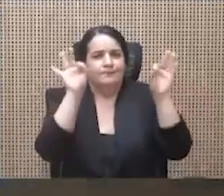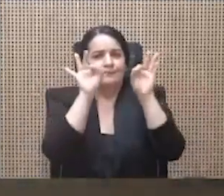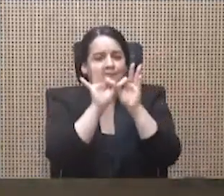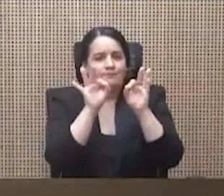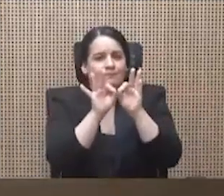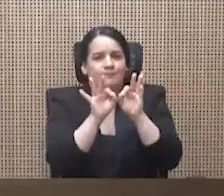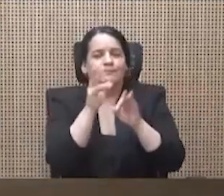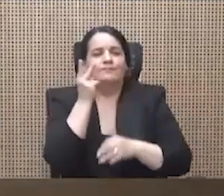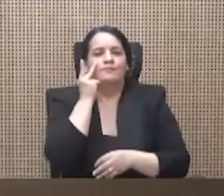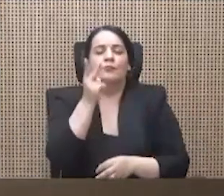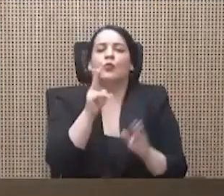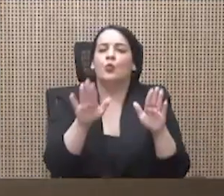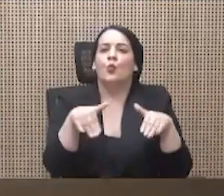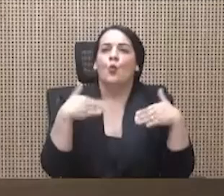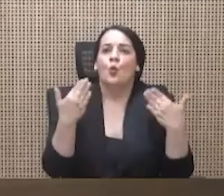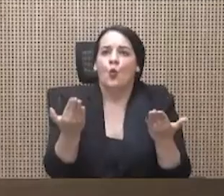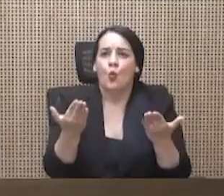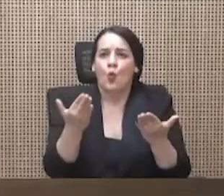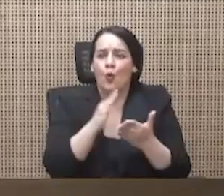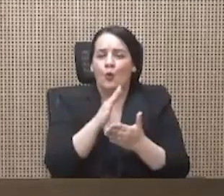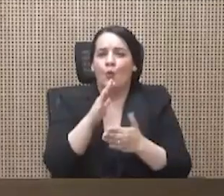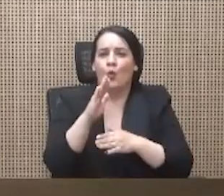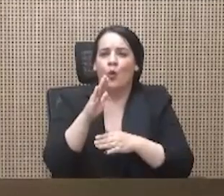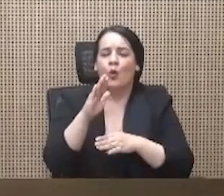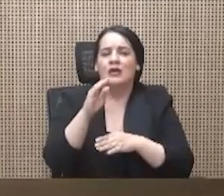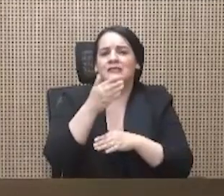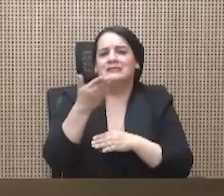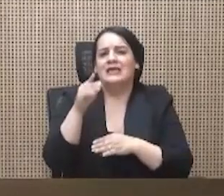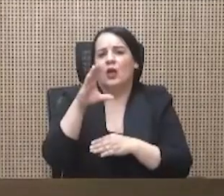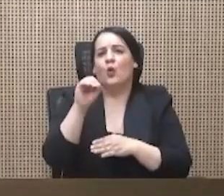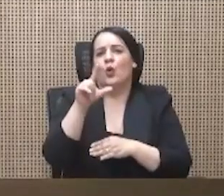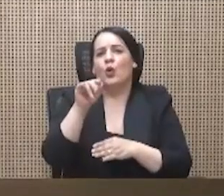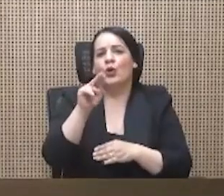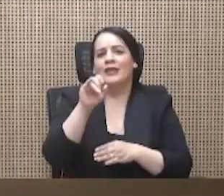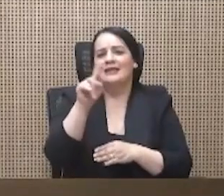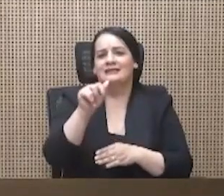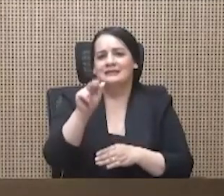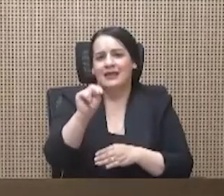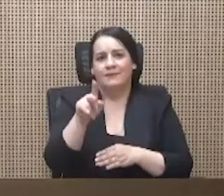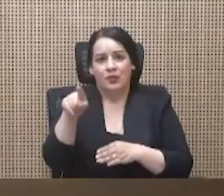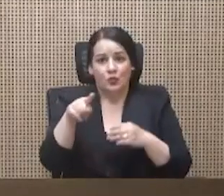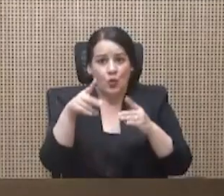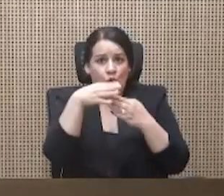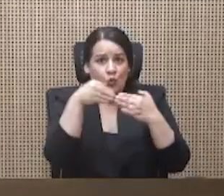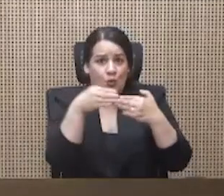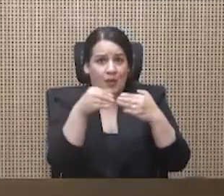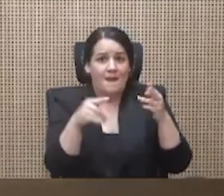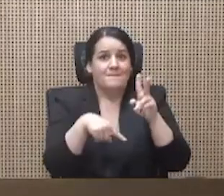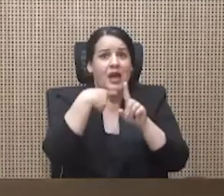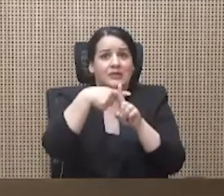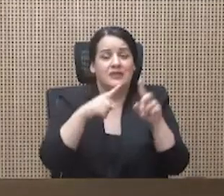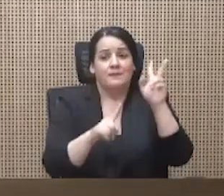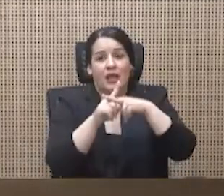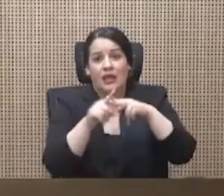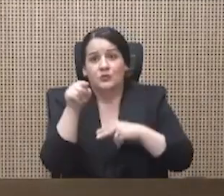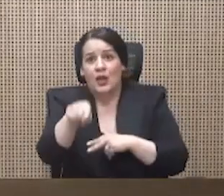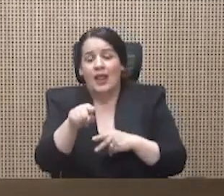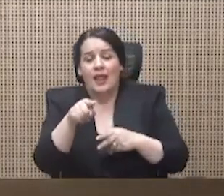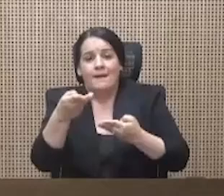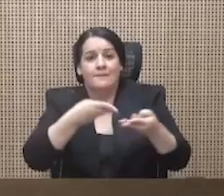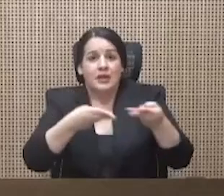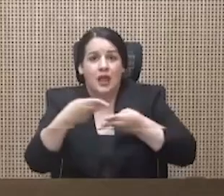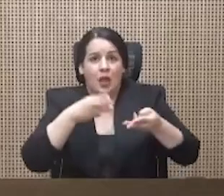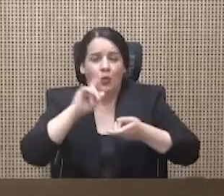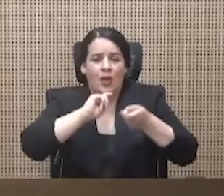ver cómo se colonizan esos dólares y las implicaciones en el mercado cambiario. La mayoría de